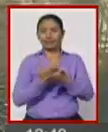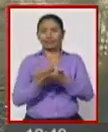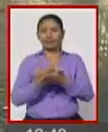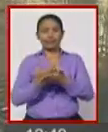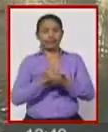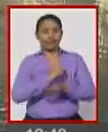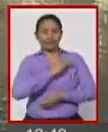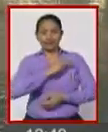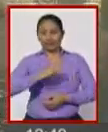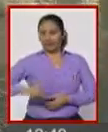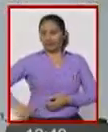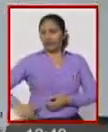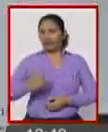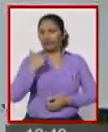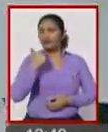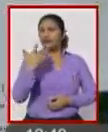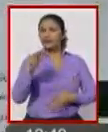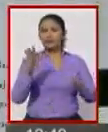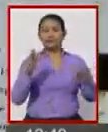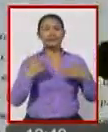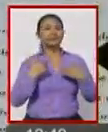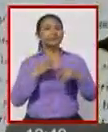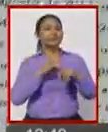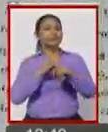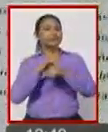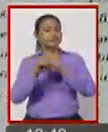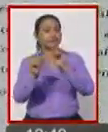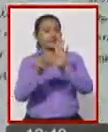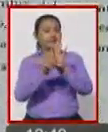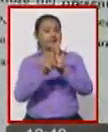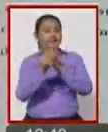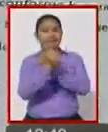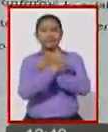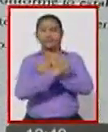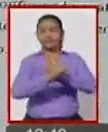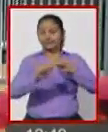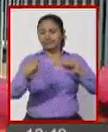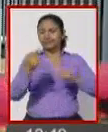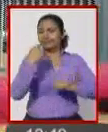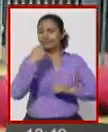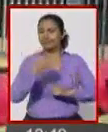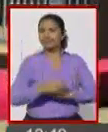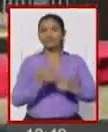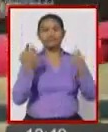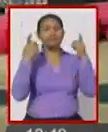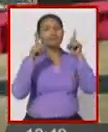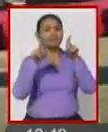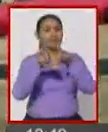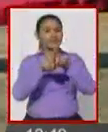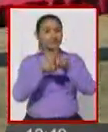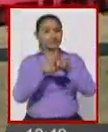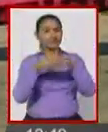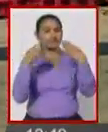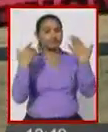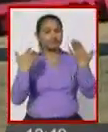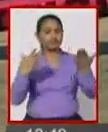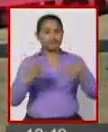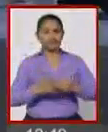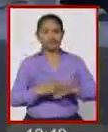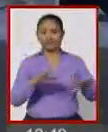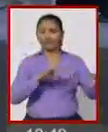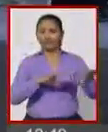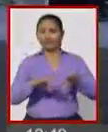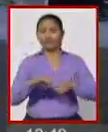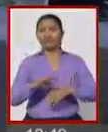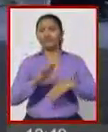Su gobierno municipal ha cumplido. Es decir, que yo estaría vulnerando la ley autonómica que dice que un acuerdo entre partes es cosa